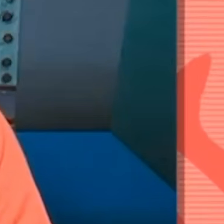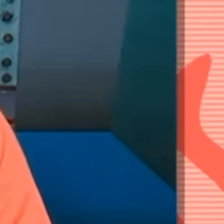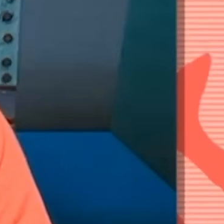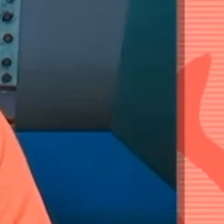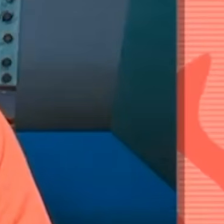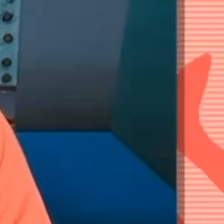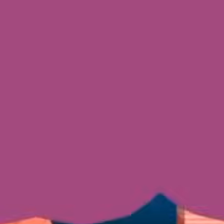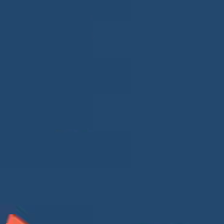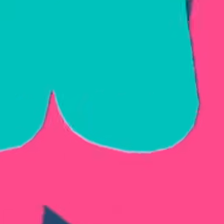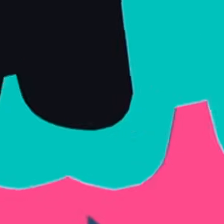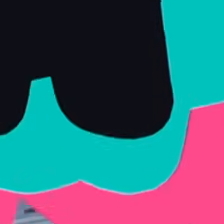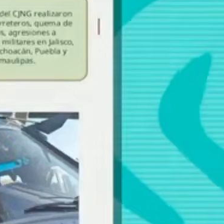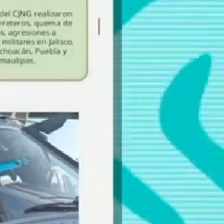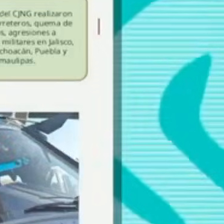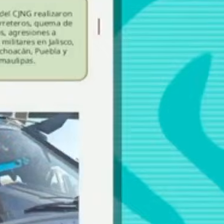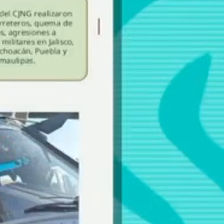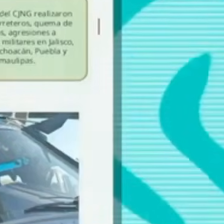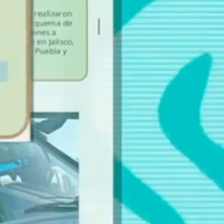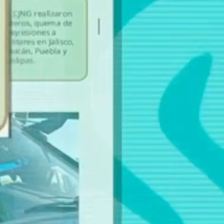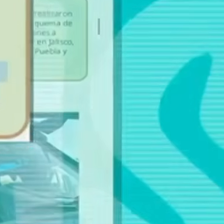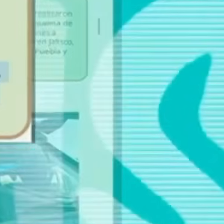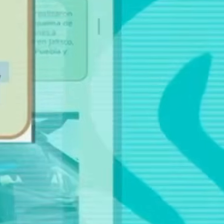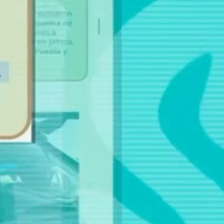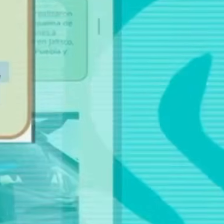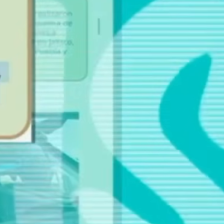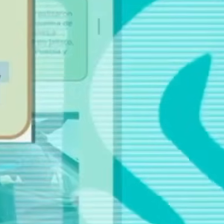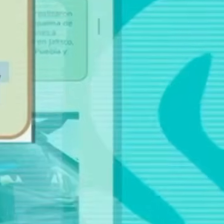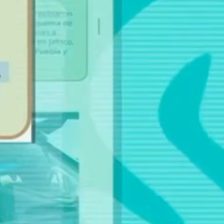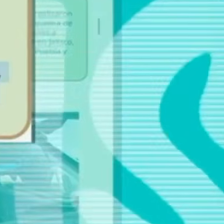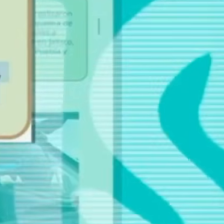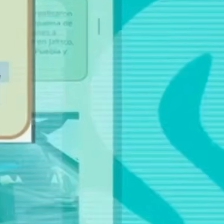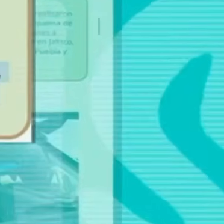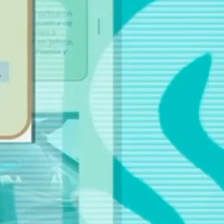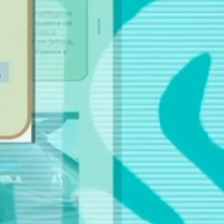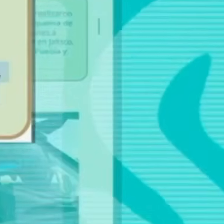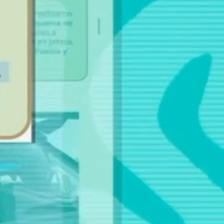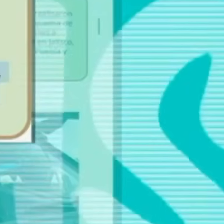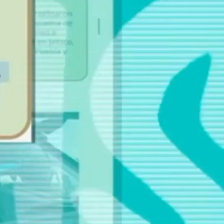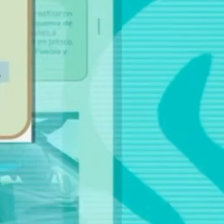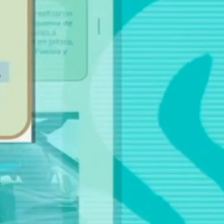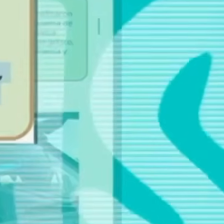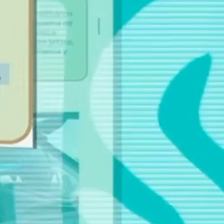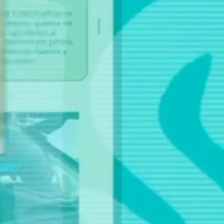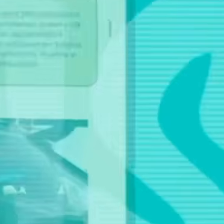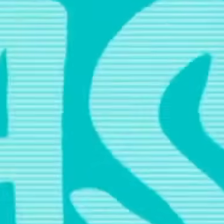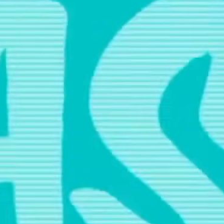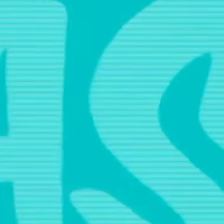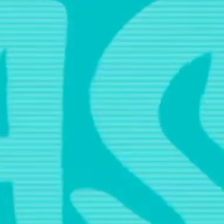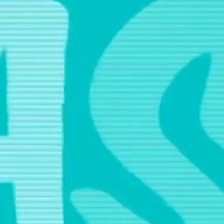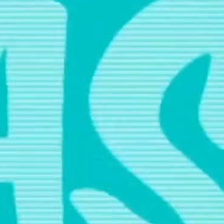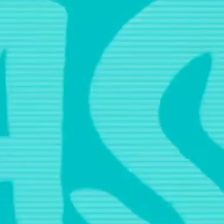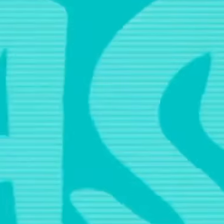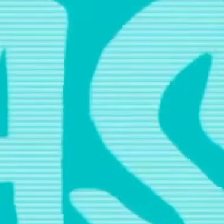estaba obviamente eliminado. ¡Mentira! El líder criminal falleció debido a las heridas sufridas al repeler a las Fuerzas Armadas,